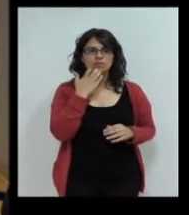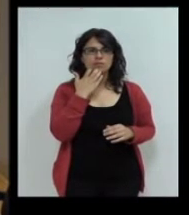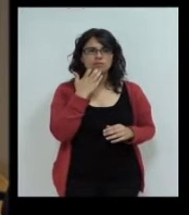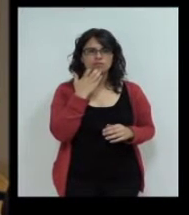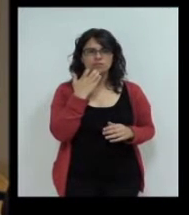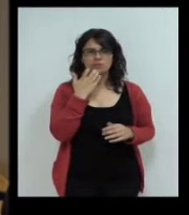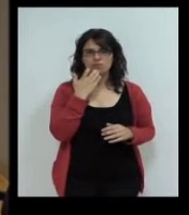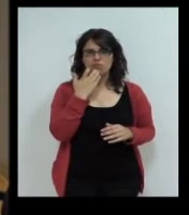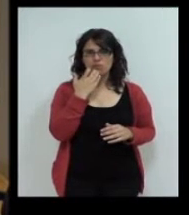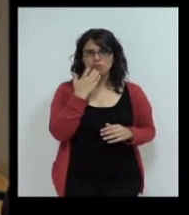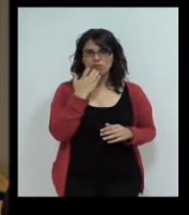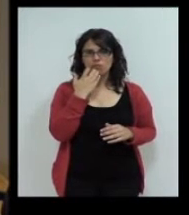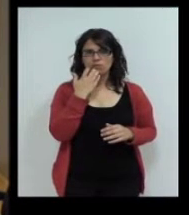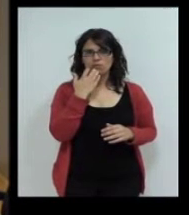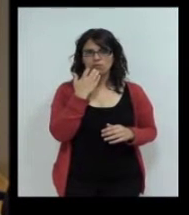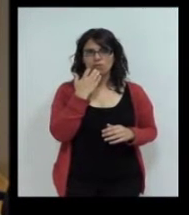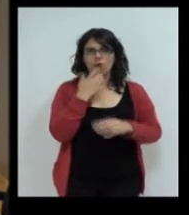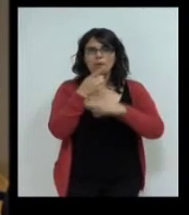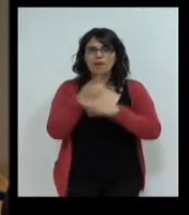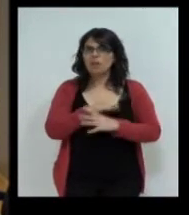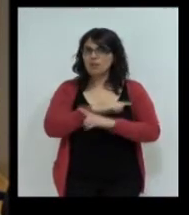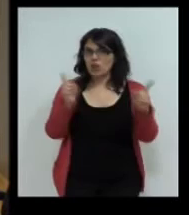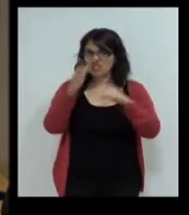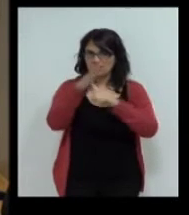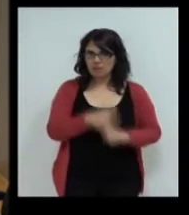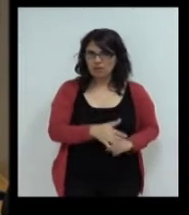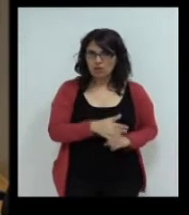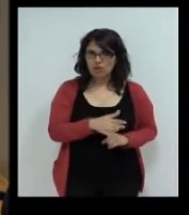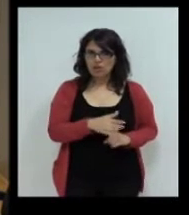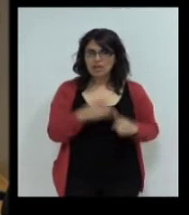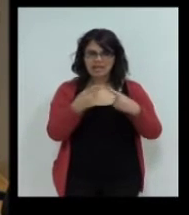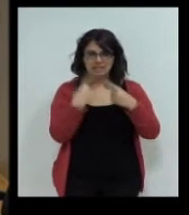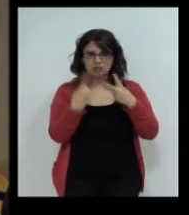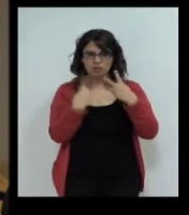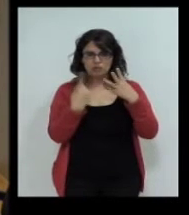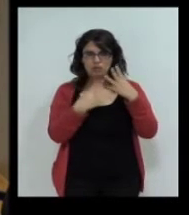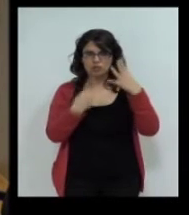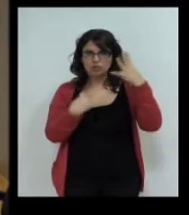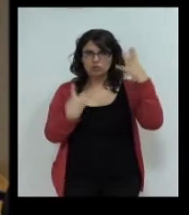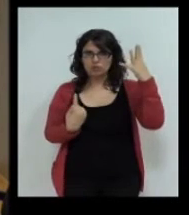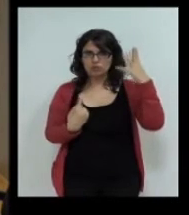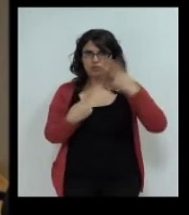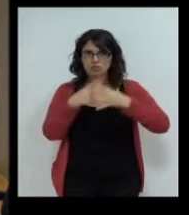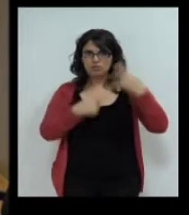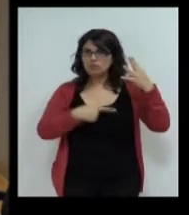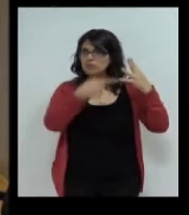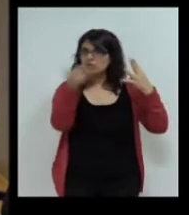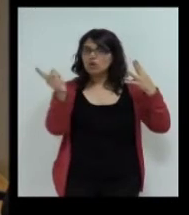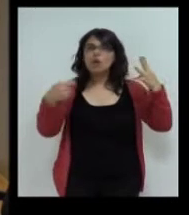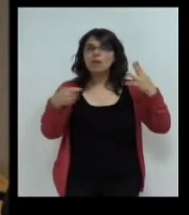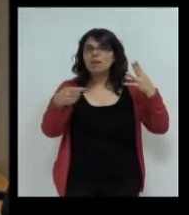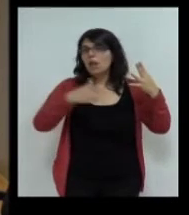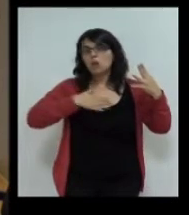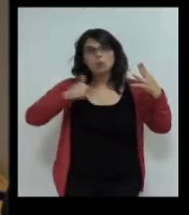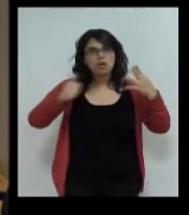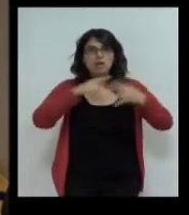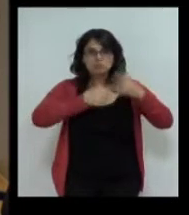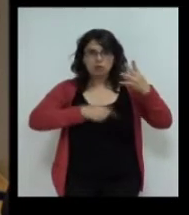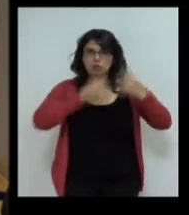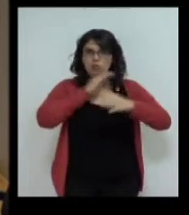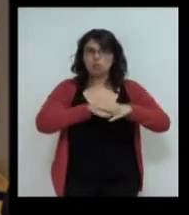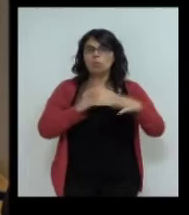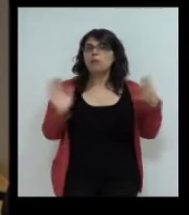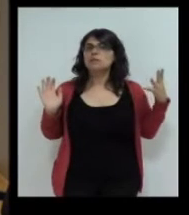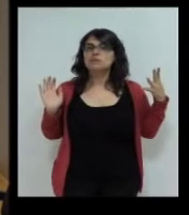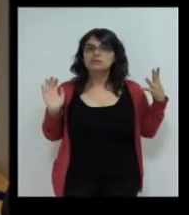la obligación de no discriminación implica esto. Hágase comercialmente como usted quiera y como usted crea. Invierta